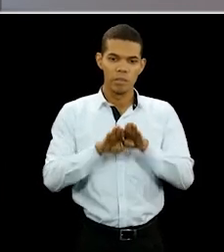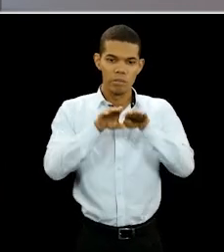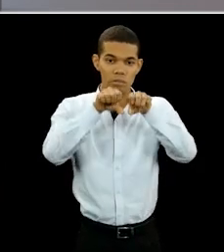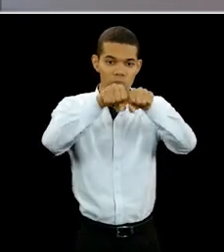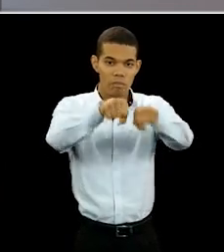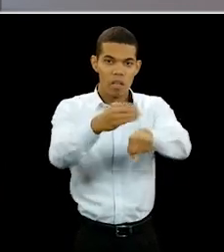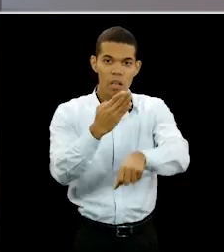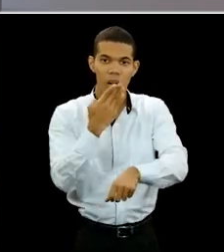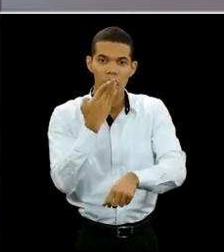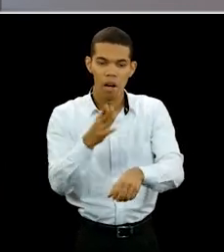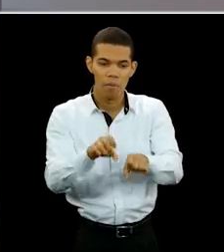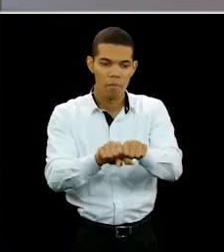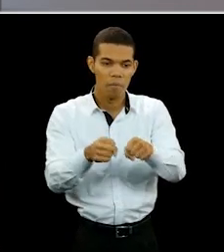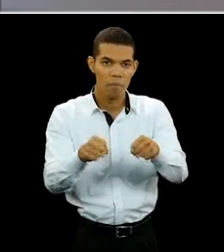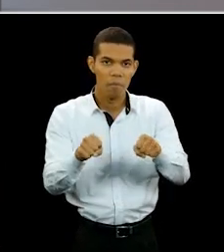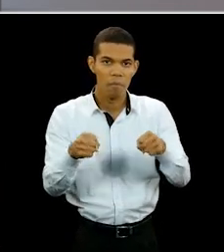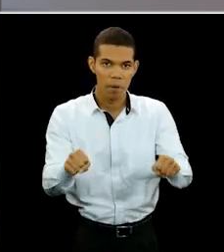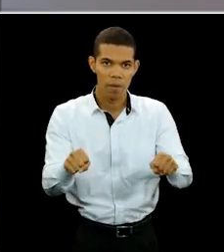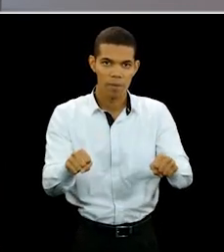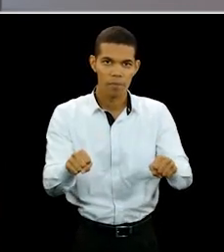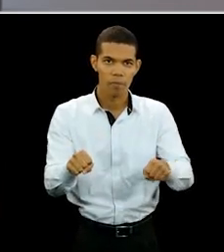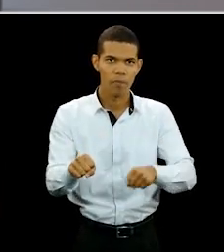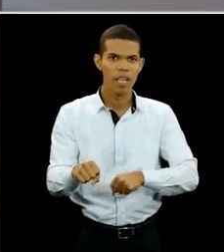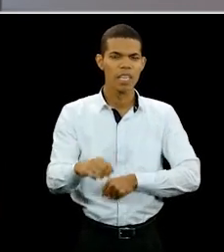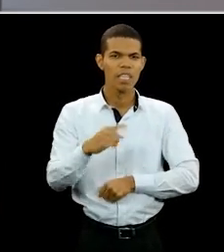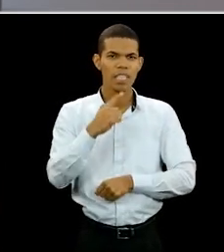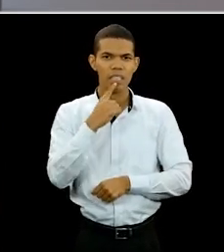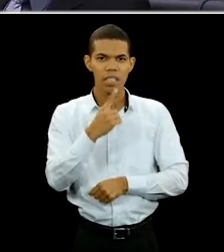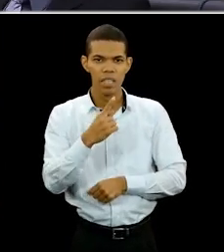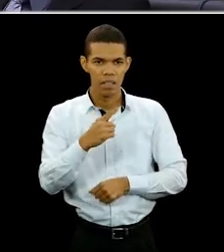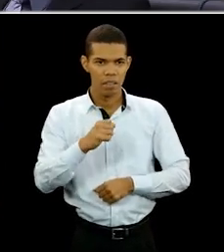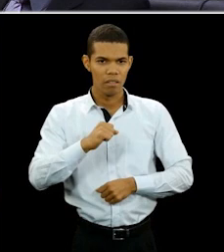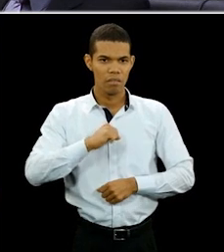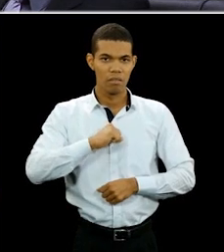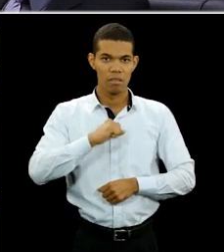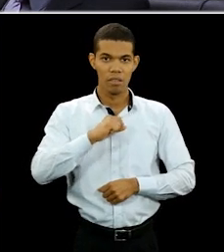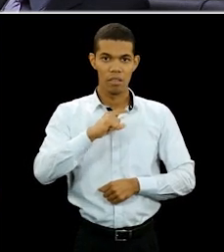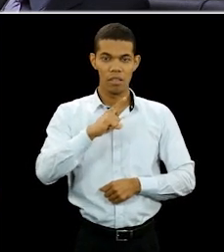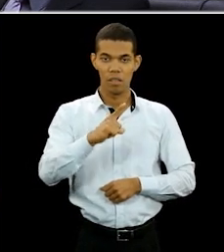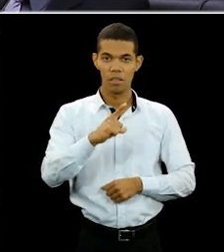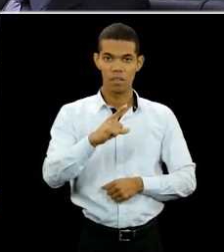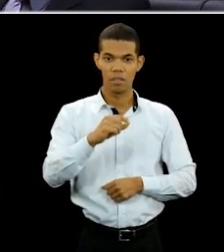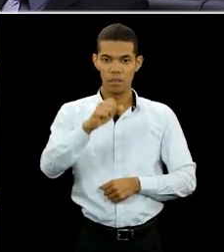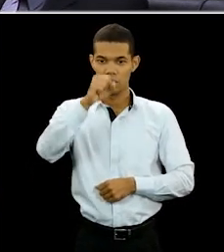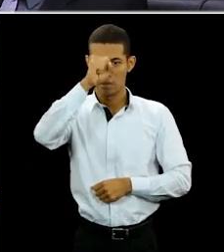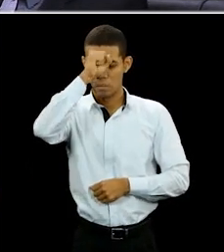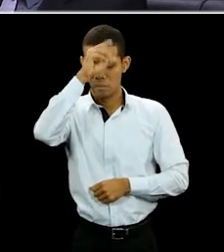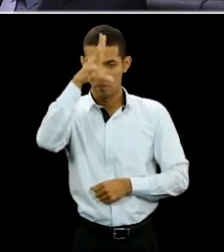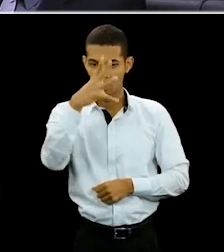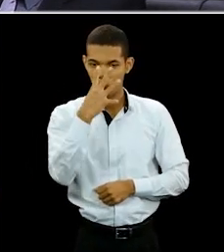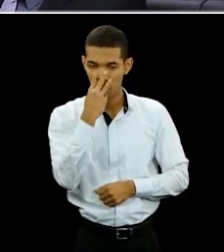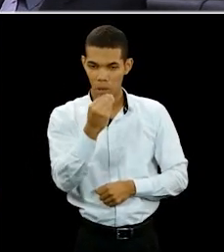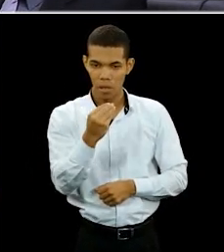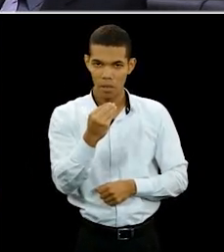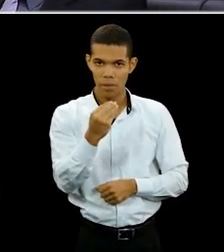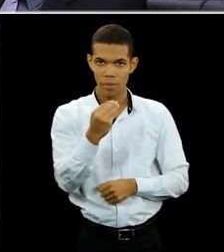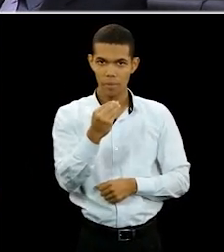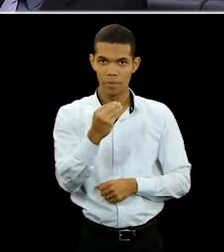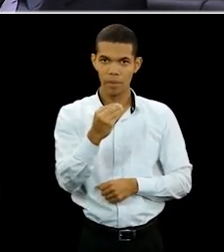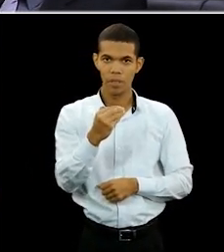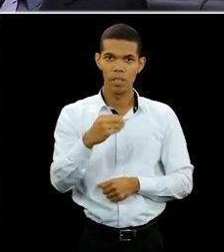Jerusalén cuando el liderazgo comenzó a ejercer este tipo de costumbres que eran comunes en el Antiguo